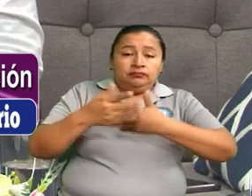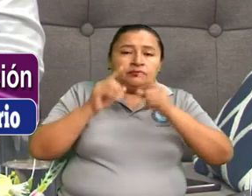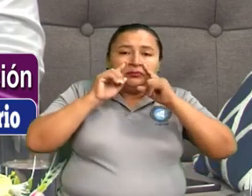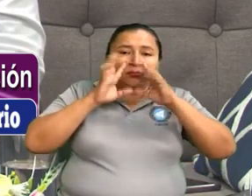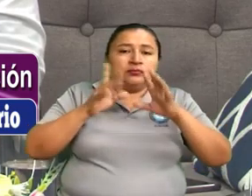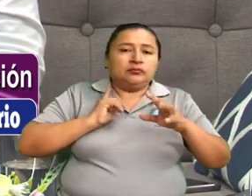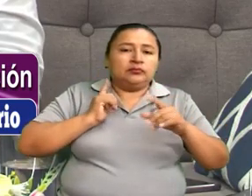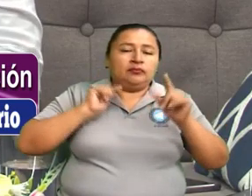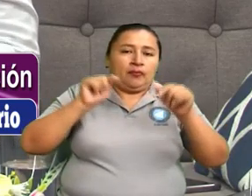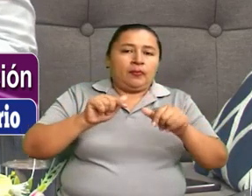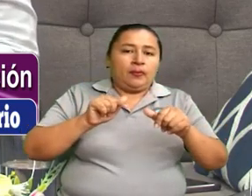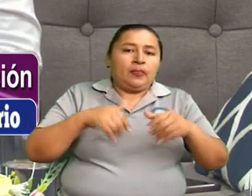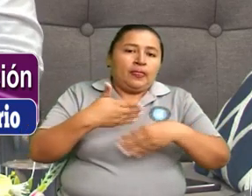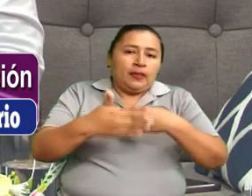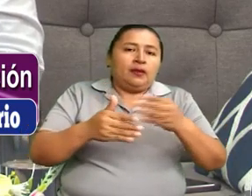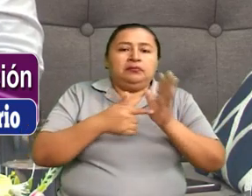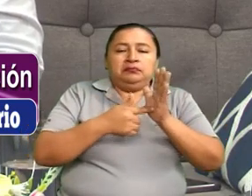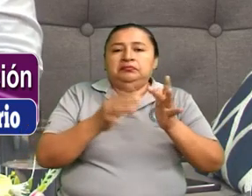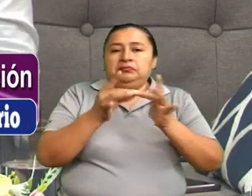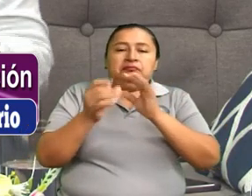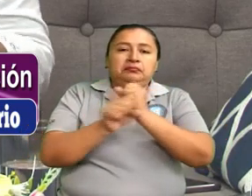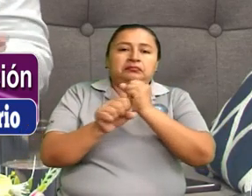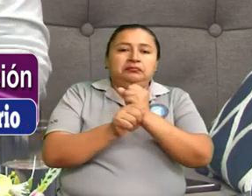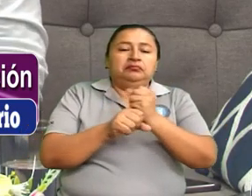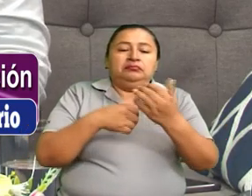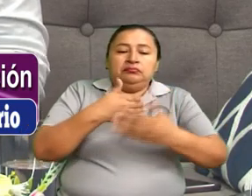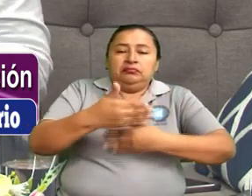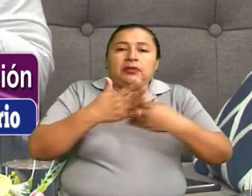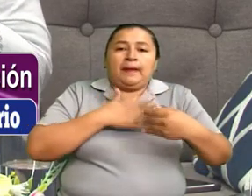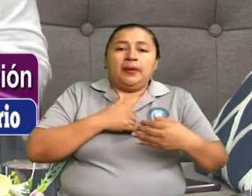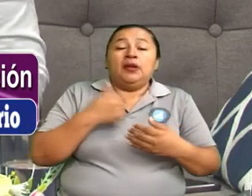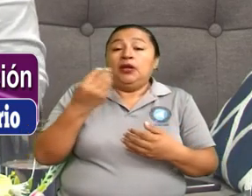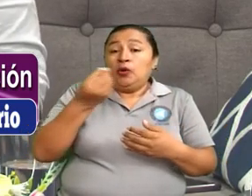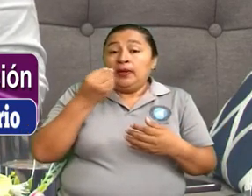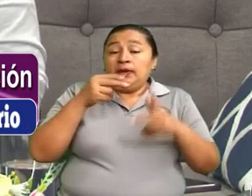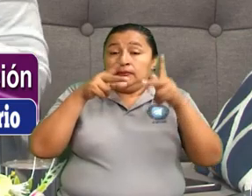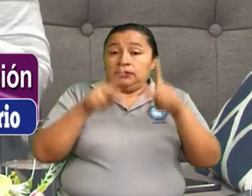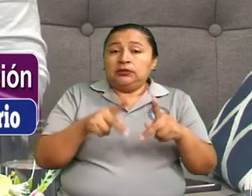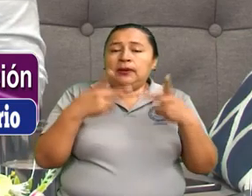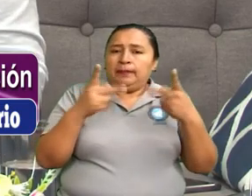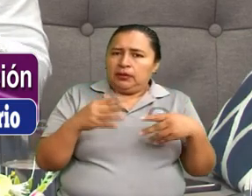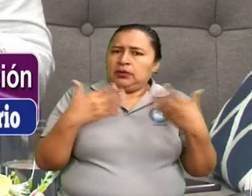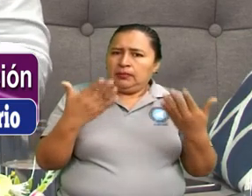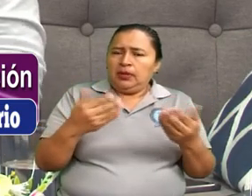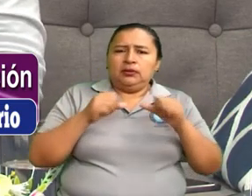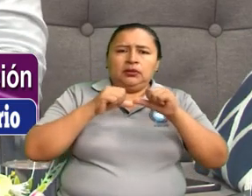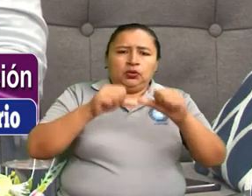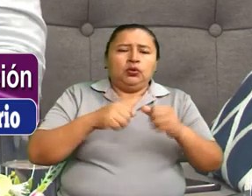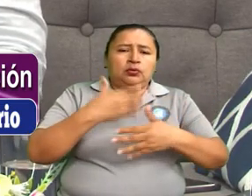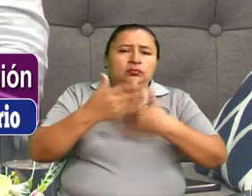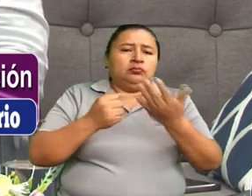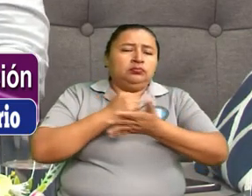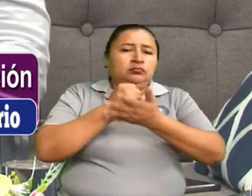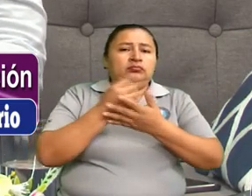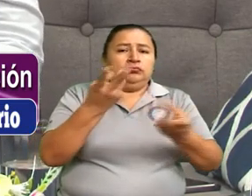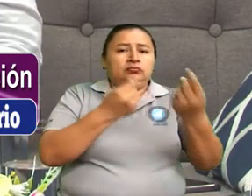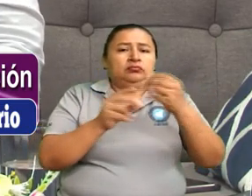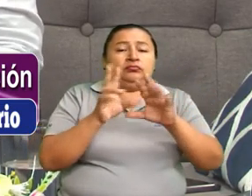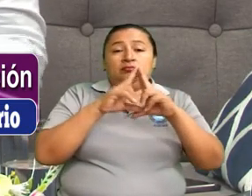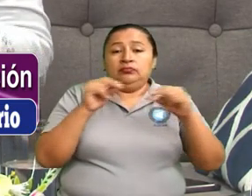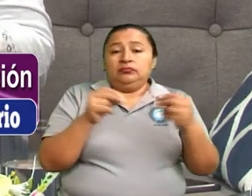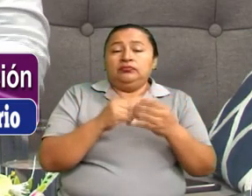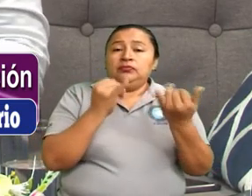y a tener esa posibilidad también de seguir mejorando la dieta alimenticia, pero también de seguir aportando a la economía.